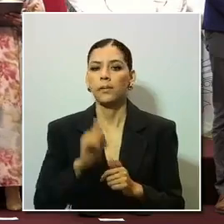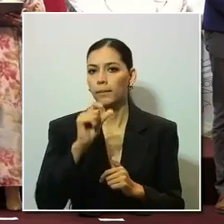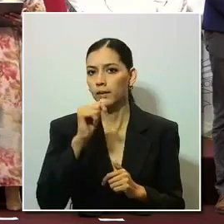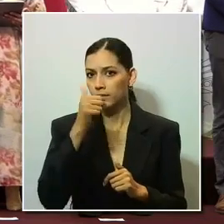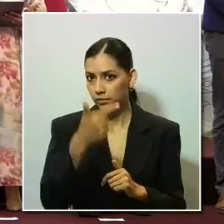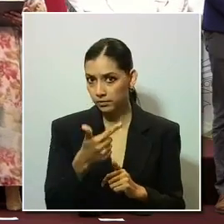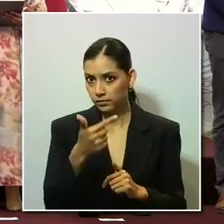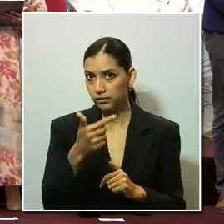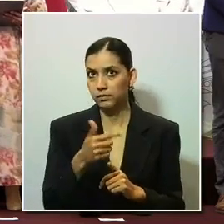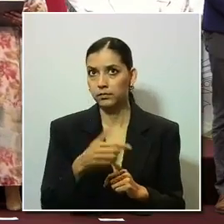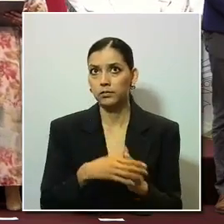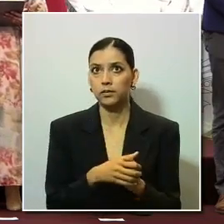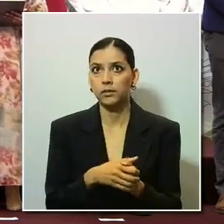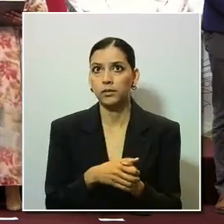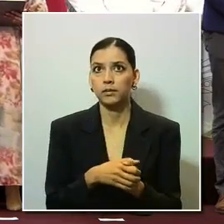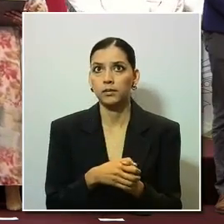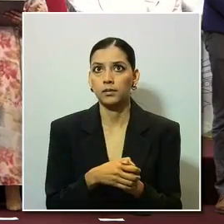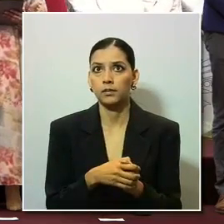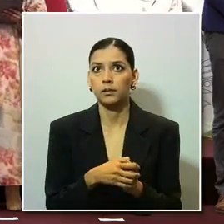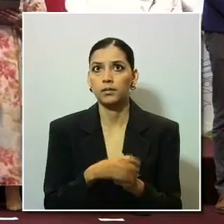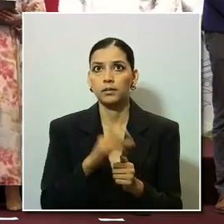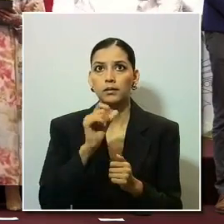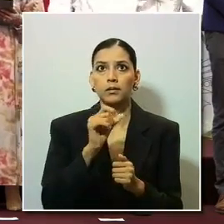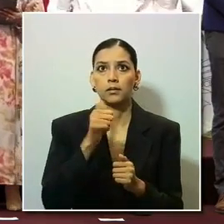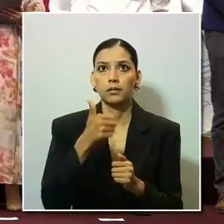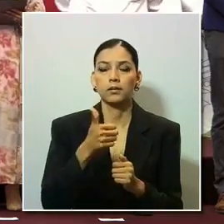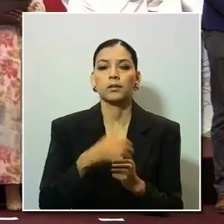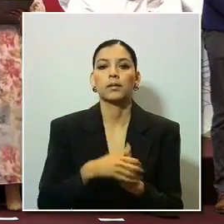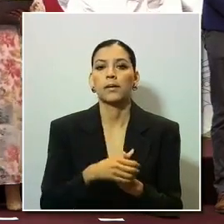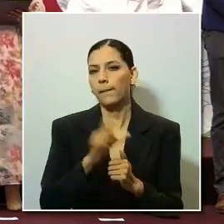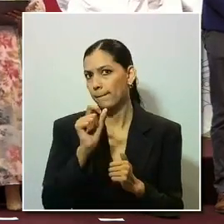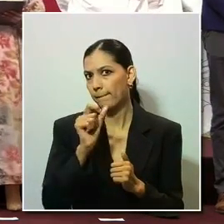¿27? No, 26.